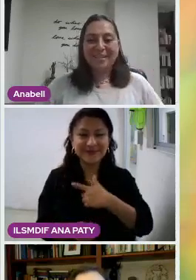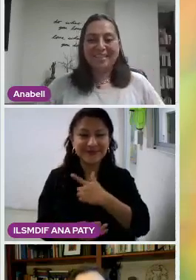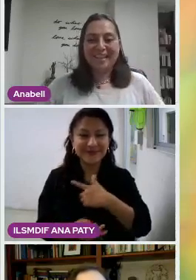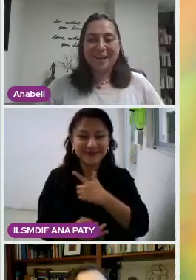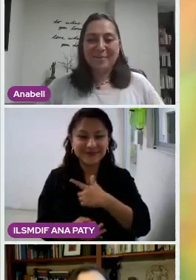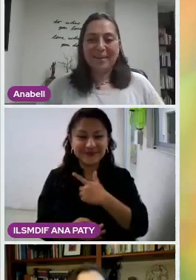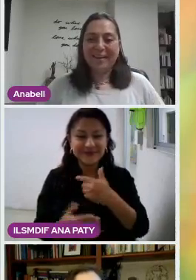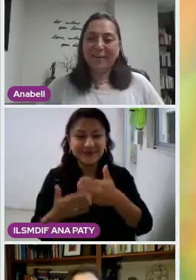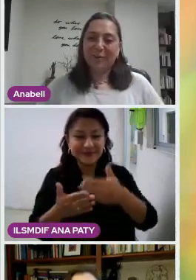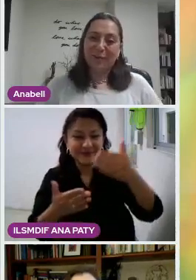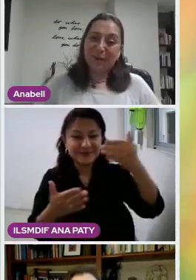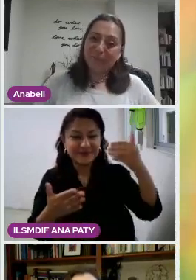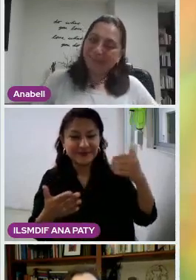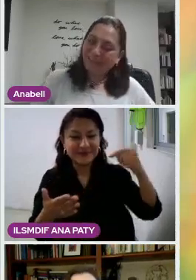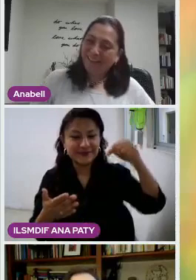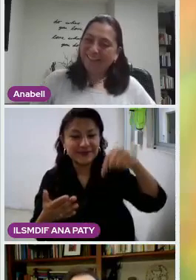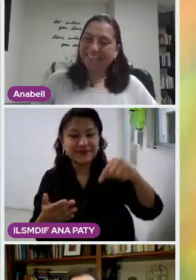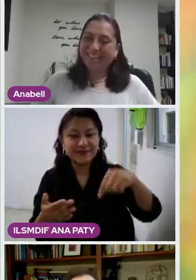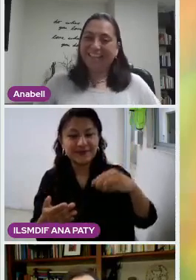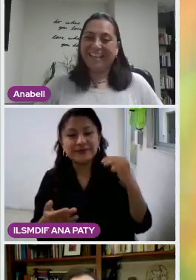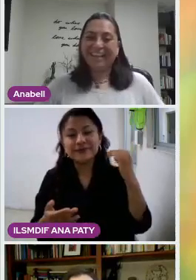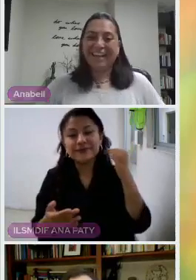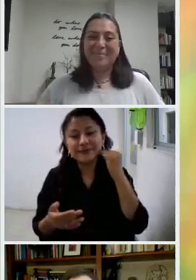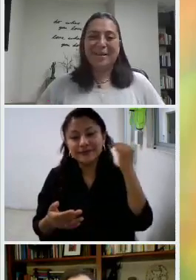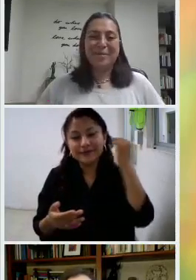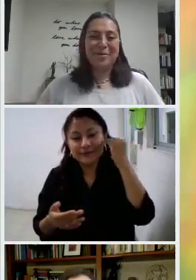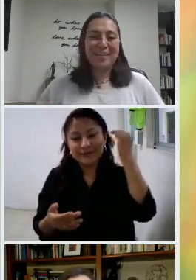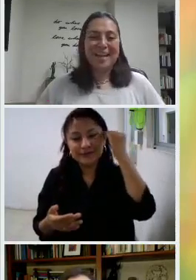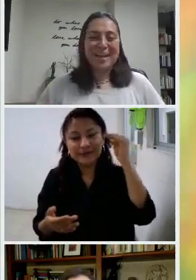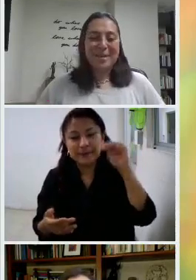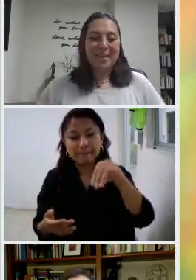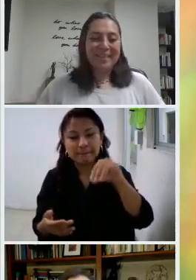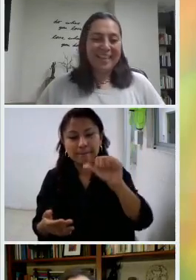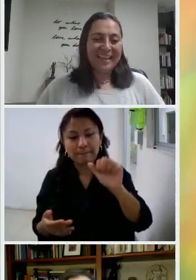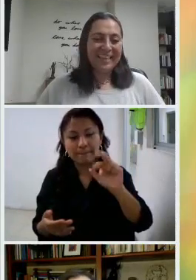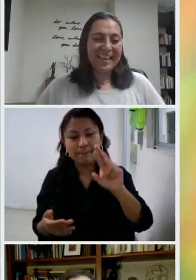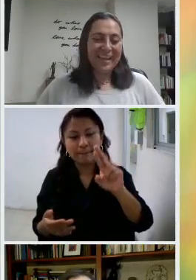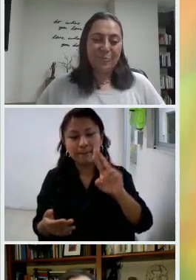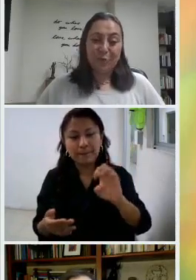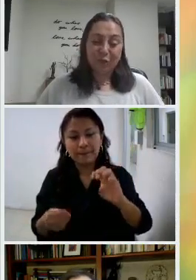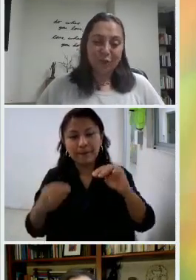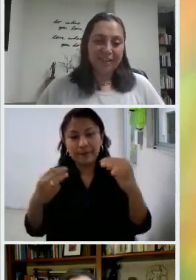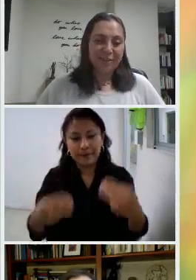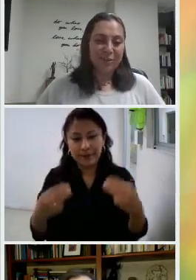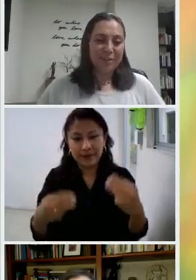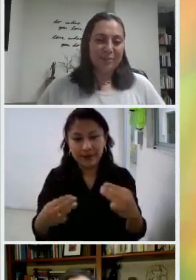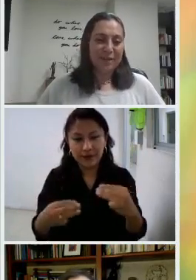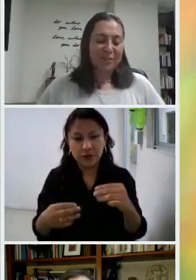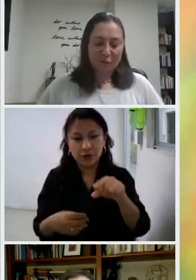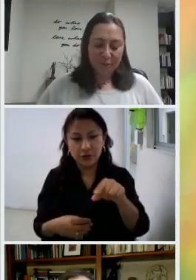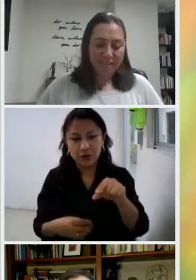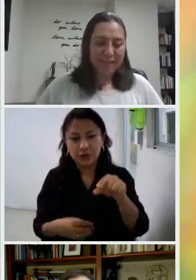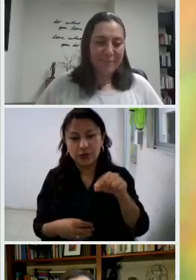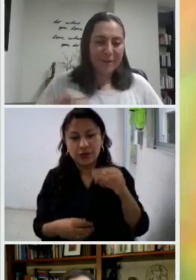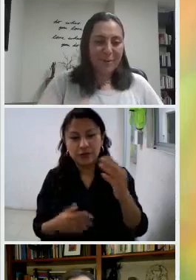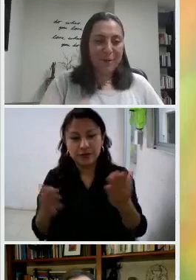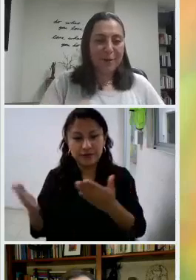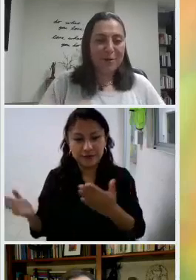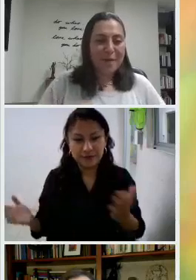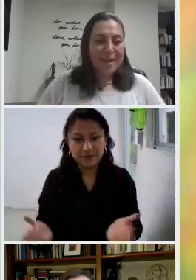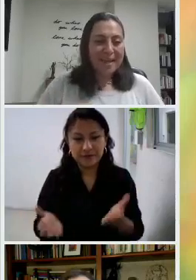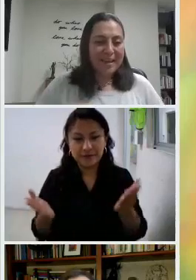gracias, Noemí. Y bueno, pues nos quedamos con Ana Patti en cámara. Muchas gracias. Y cedo el uso de la voz, mi querida